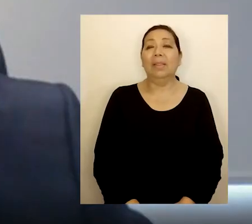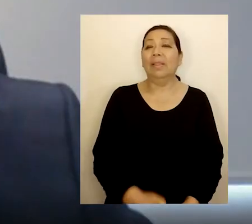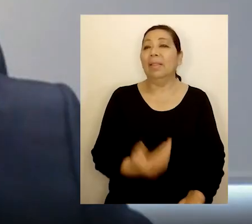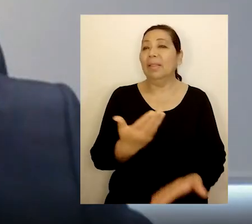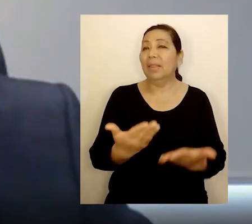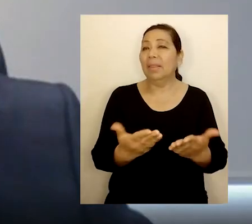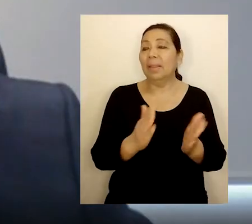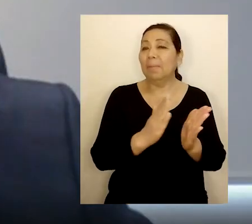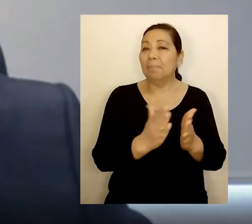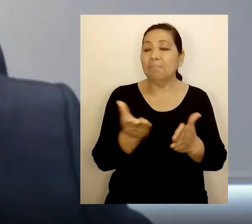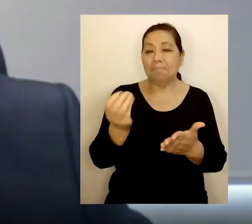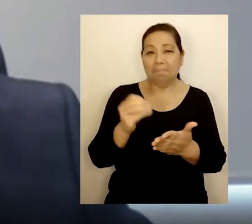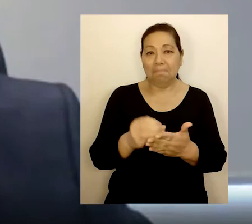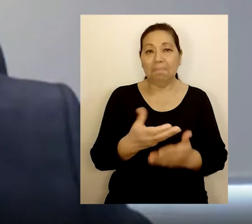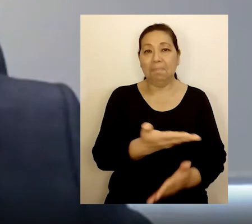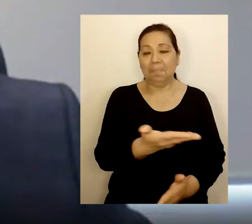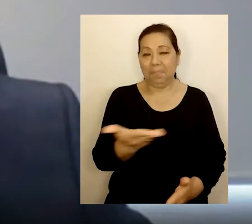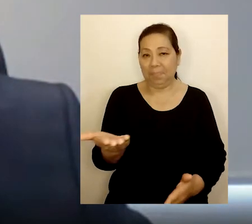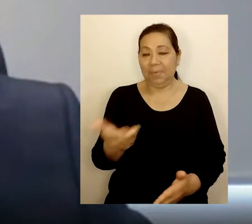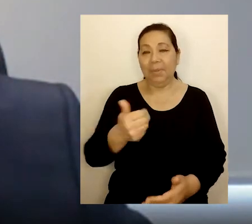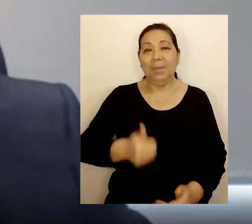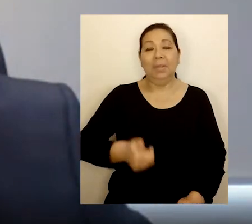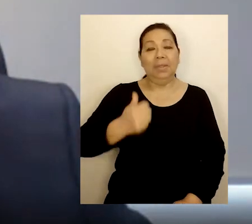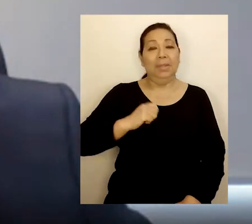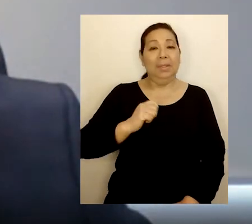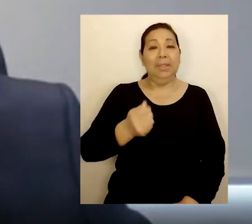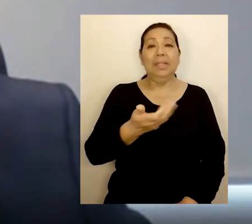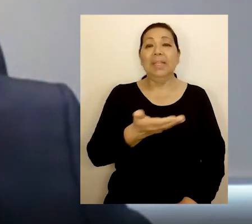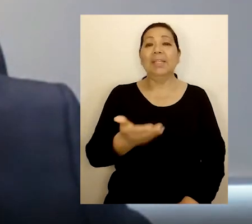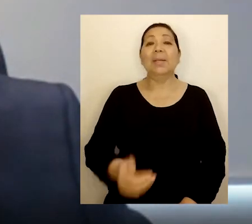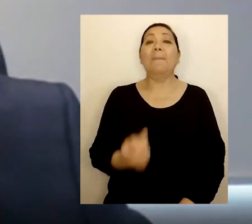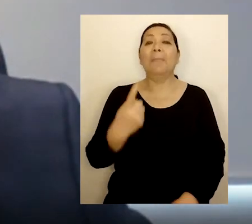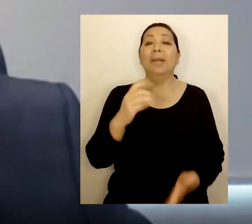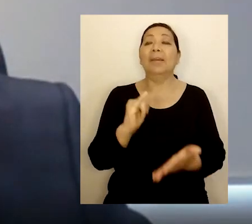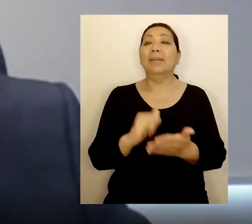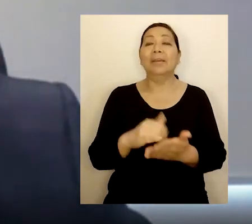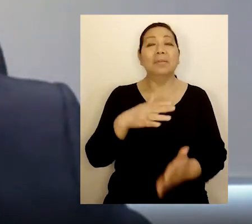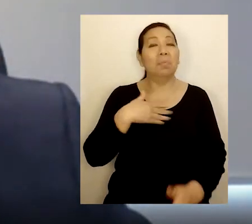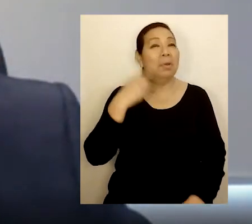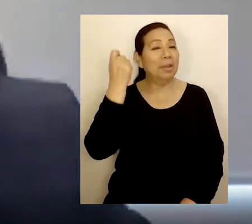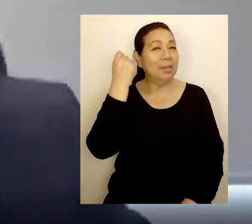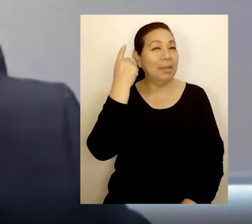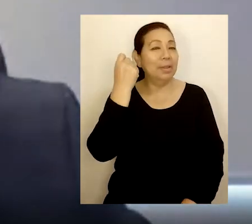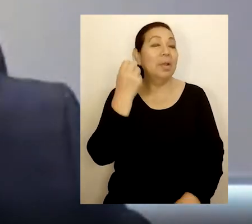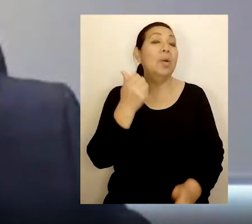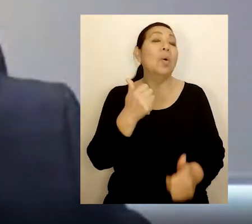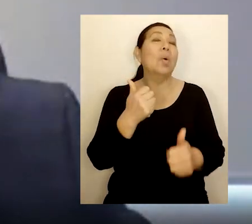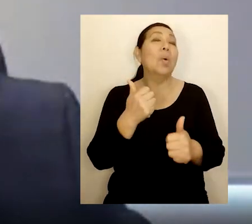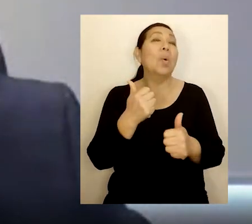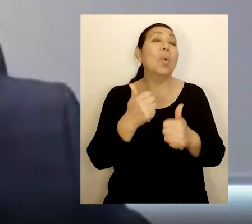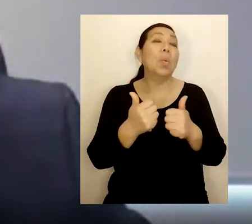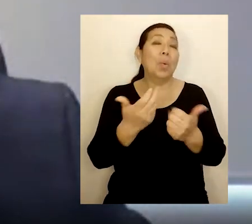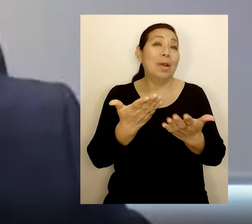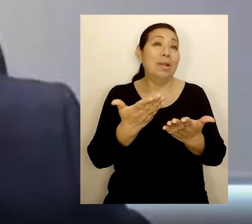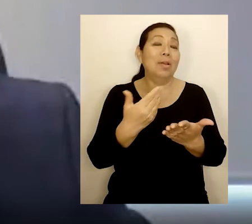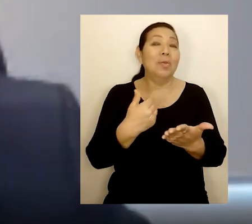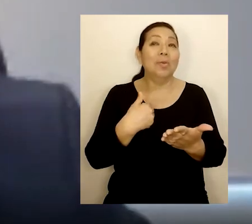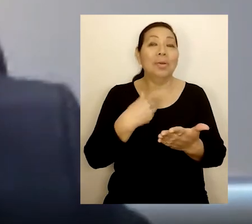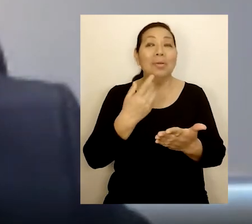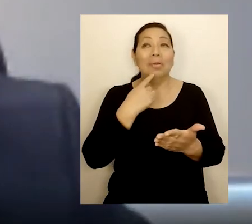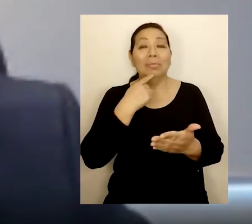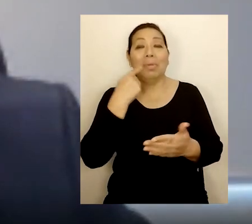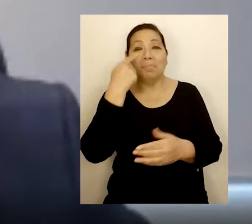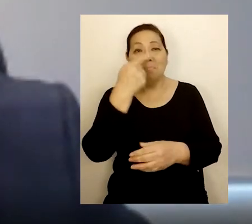de una página más, señores magistrados, para que se entienda un poco cuál es nuestra